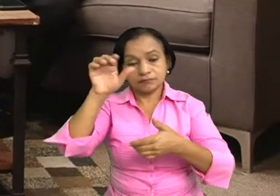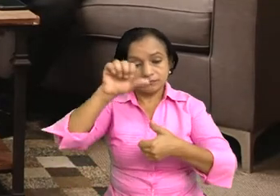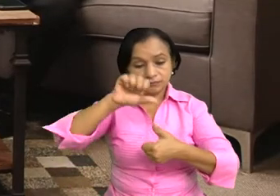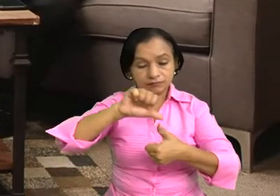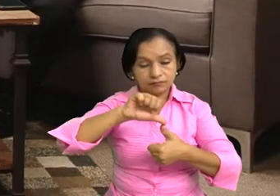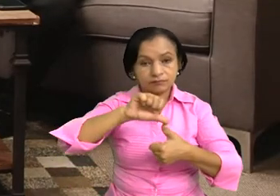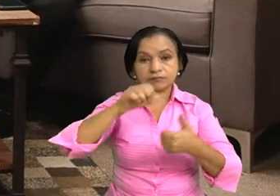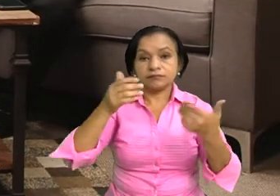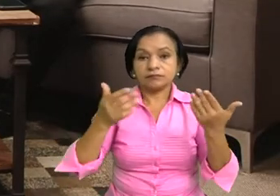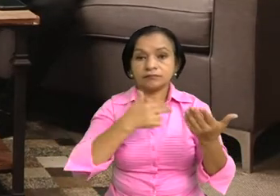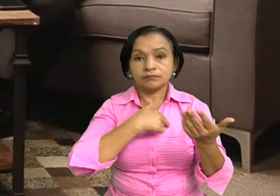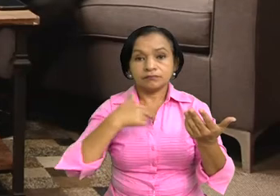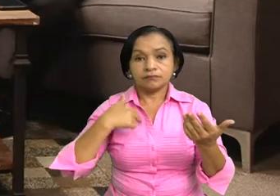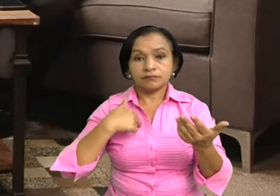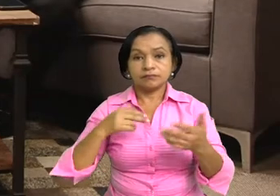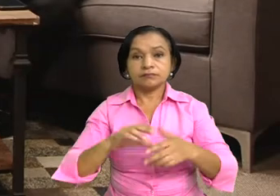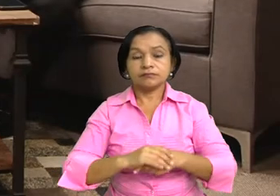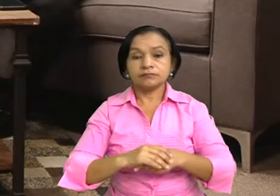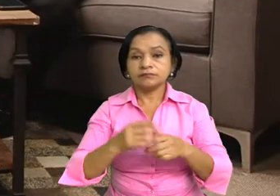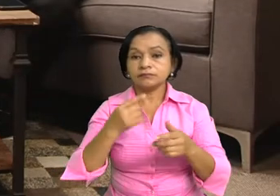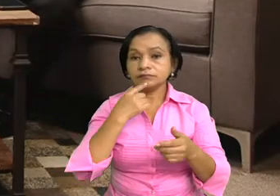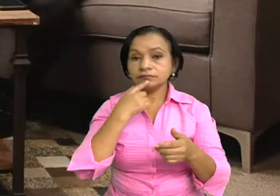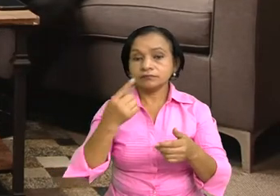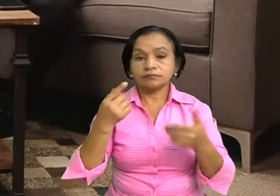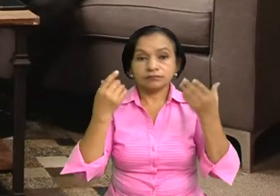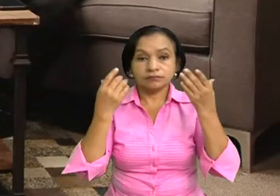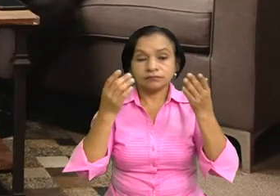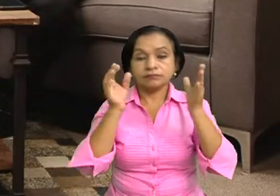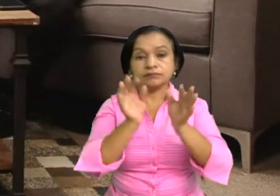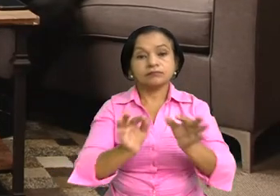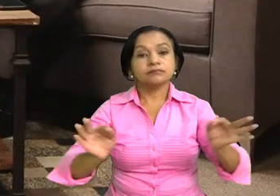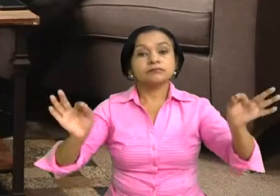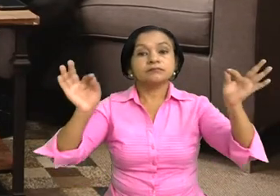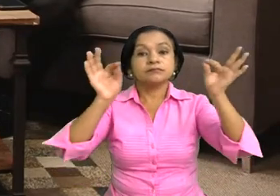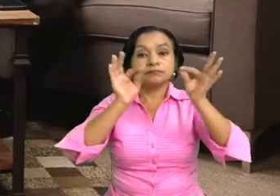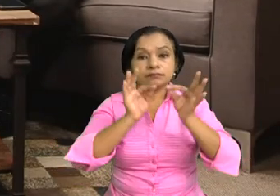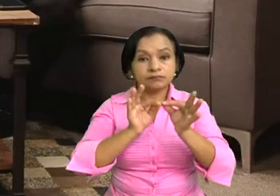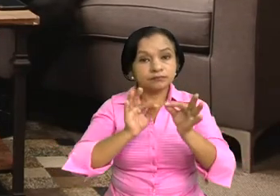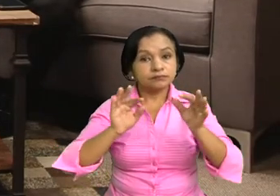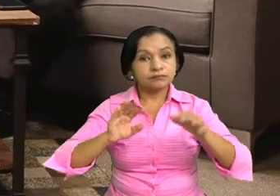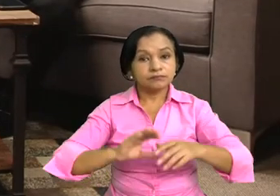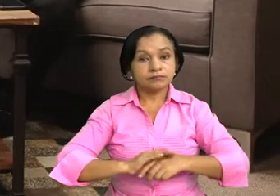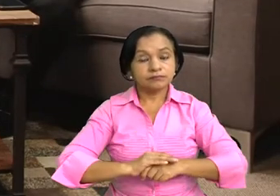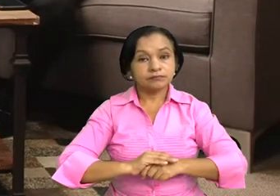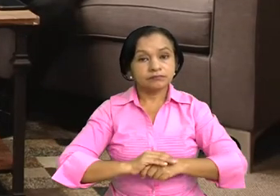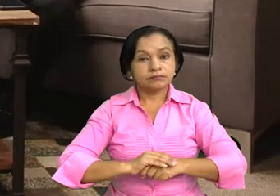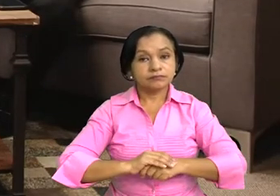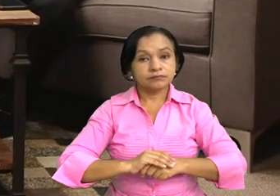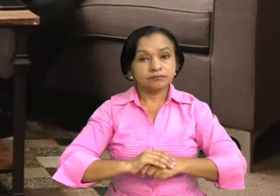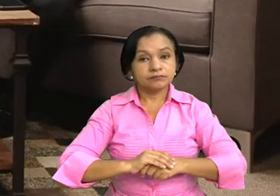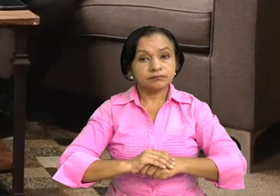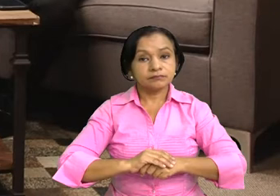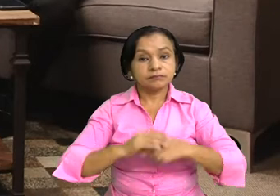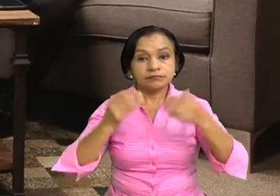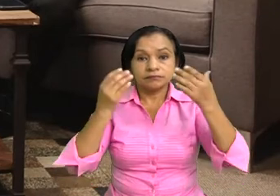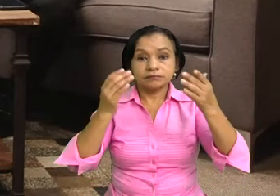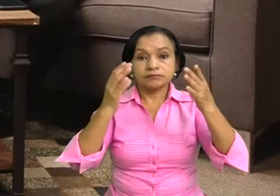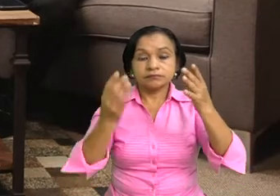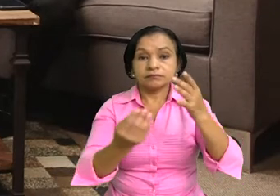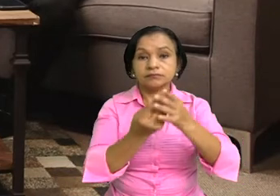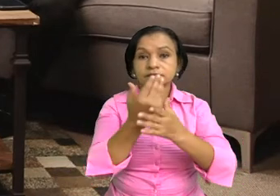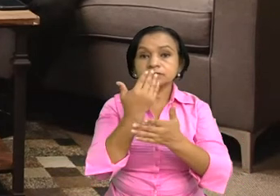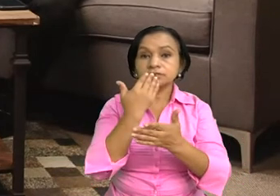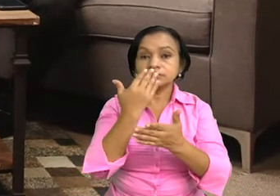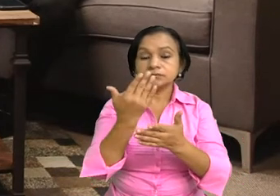Carlos Fonseca. Es decir, hay un impacto importantísimo de productividad y de